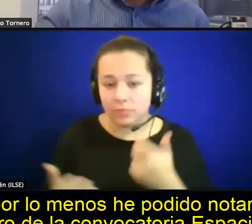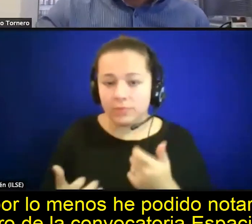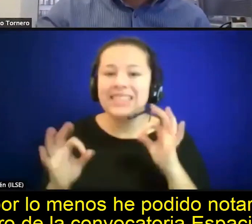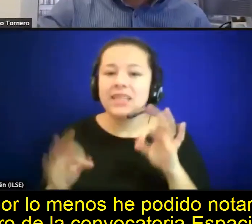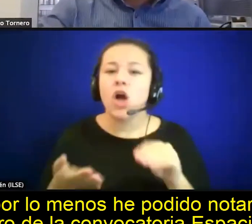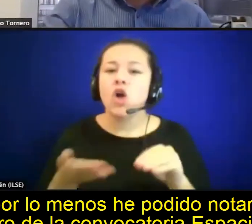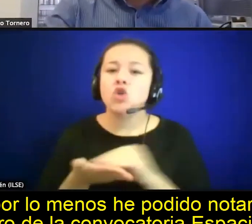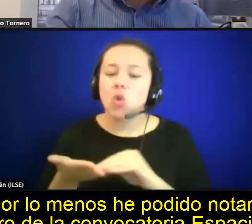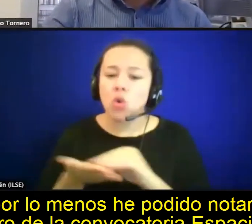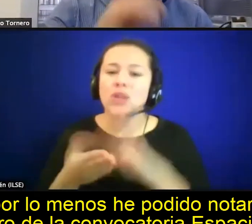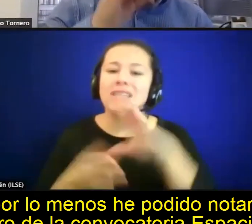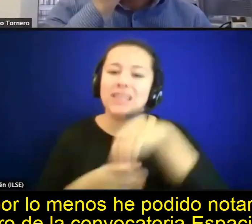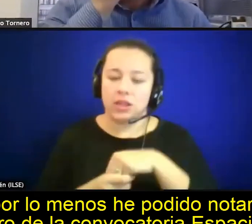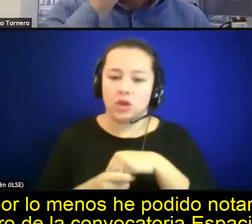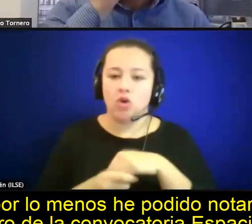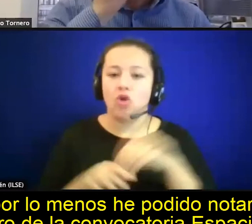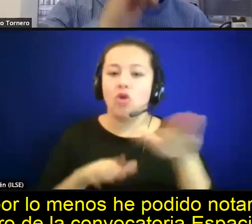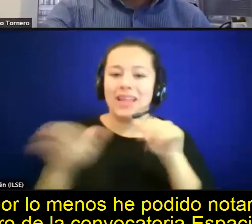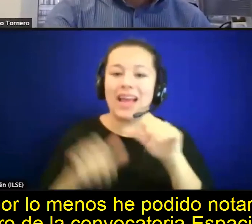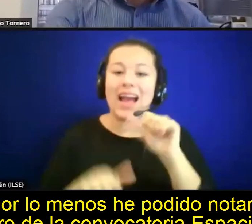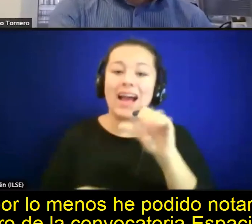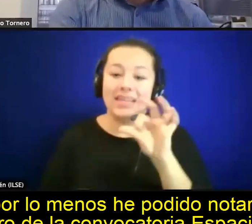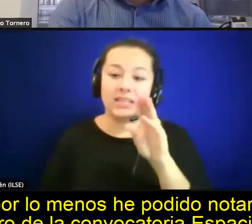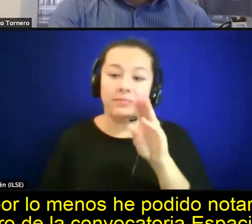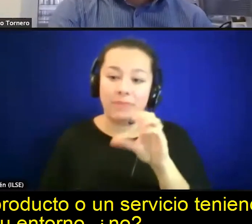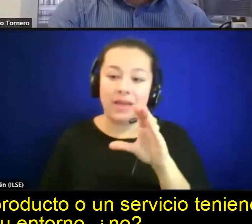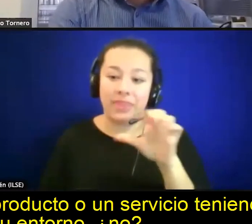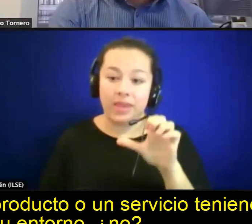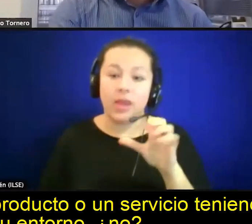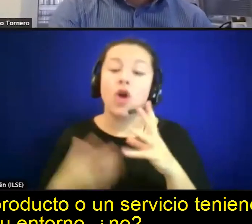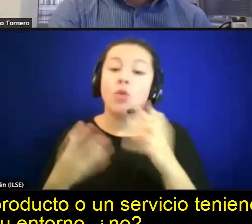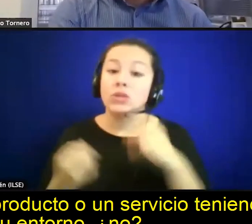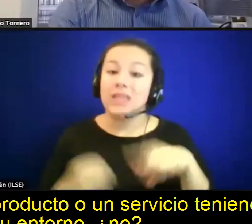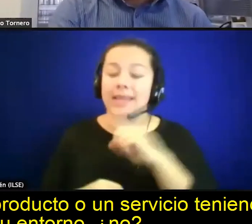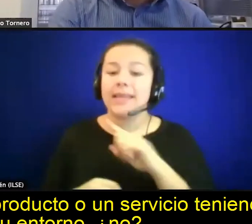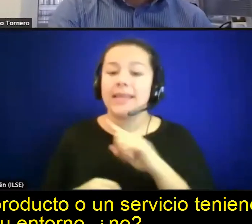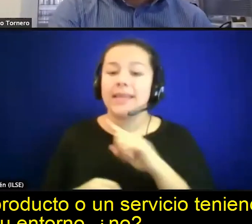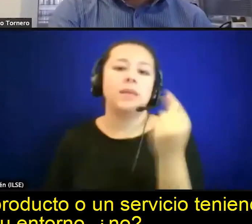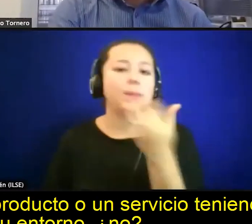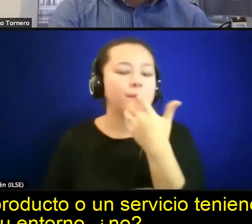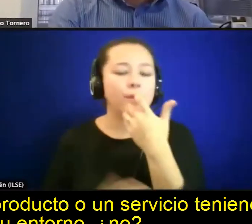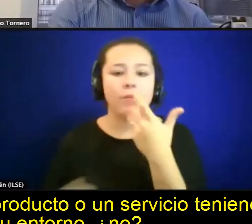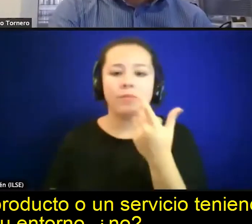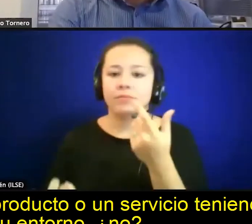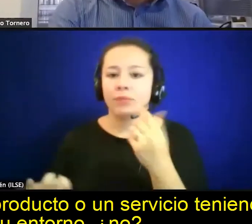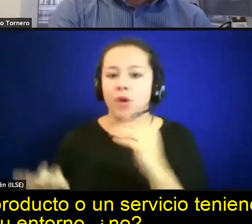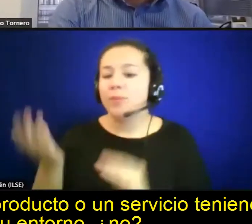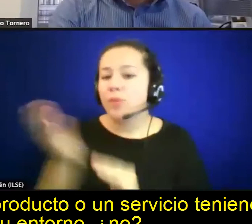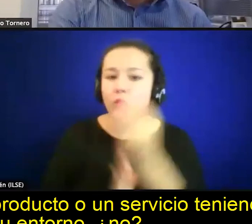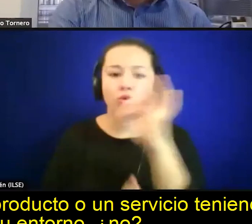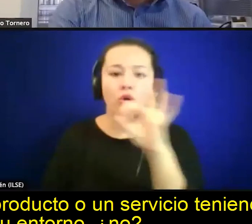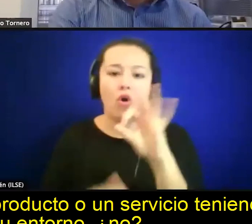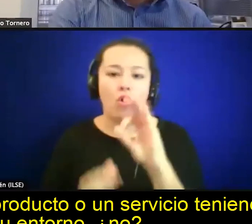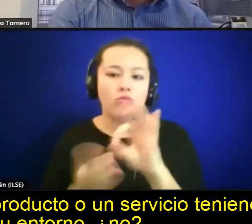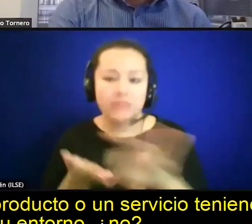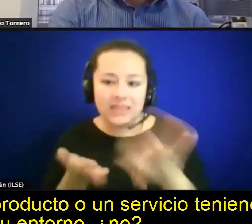soluciones que van dentro de la convocatoria Espacia es que muchas de ellas diseñan un producto o un servicio teniendo en cuenta a